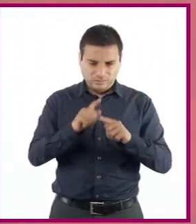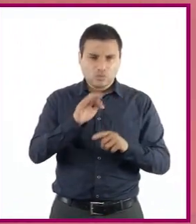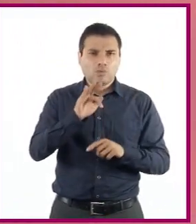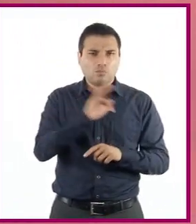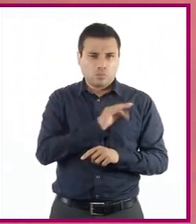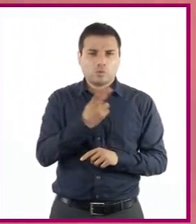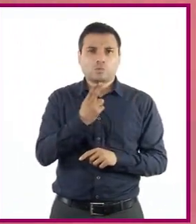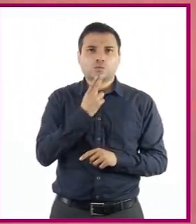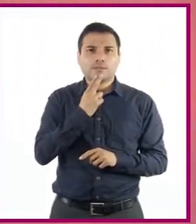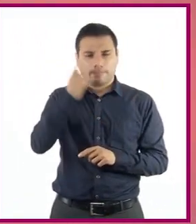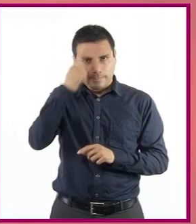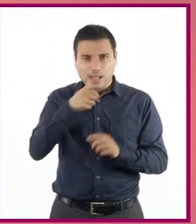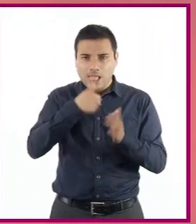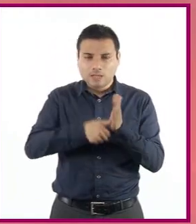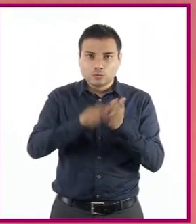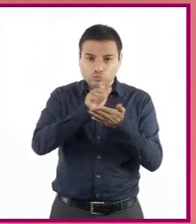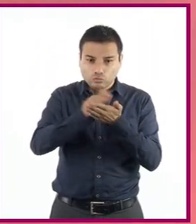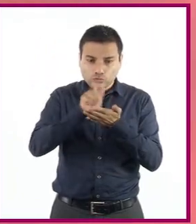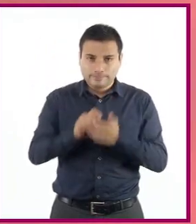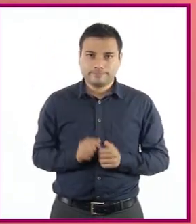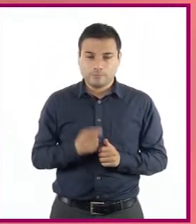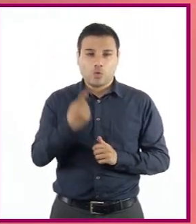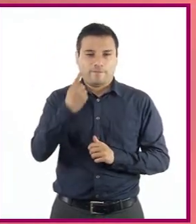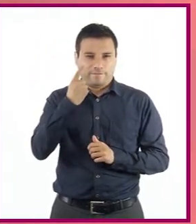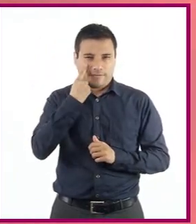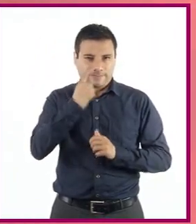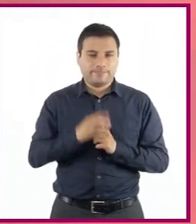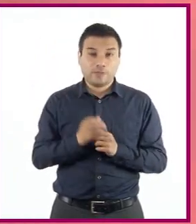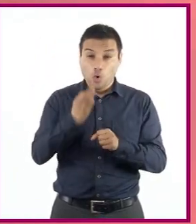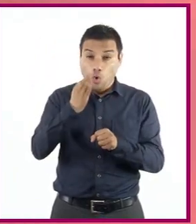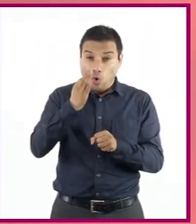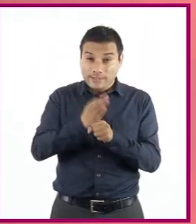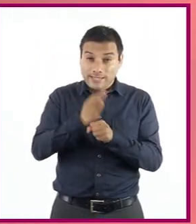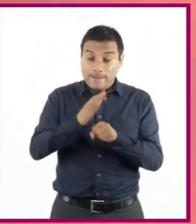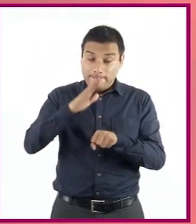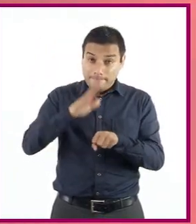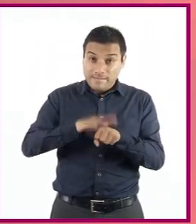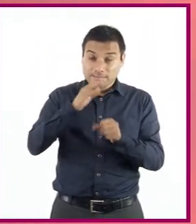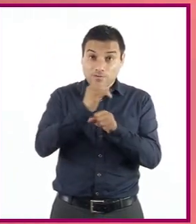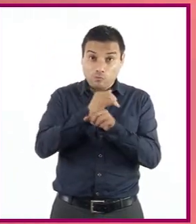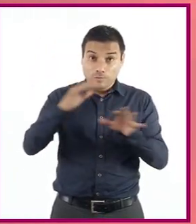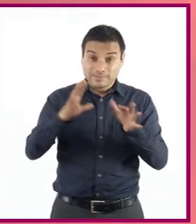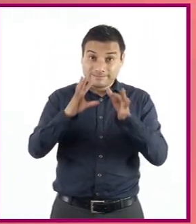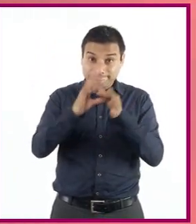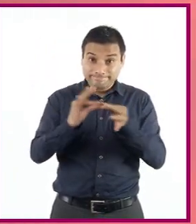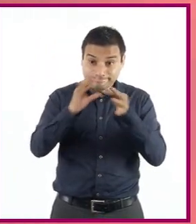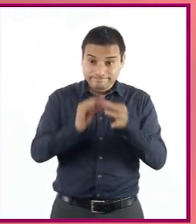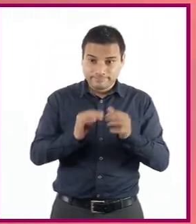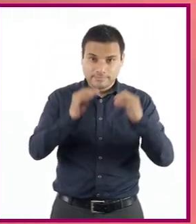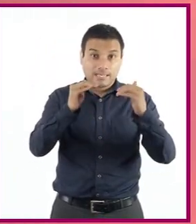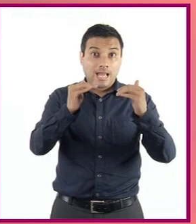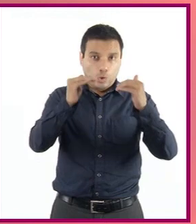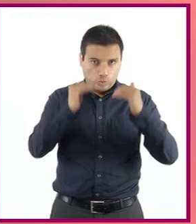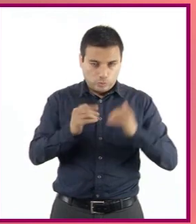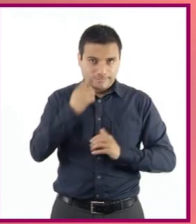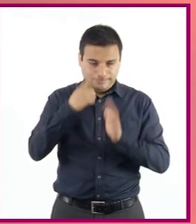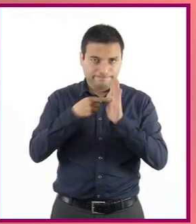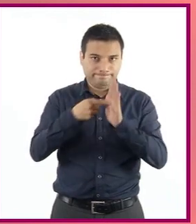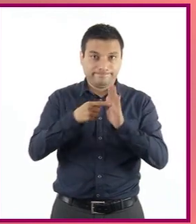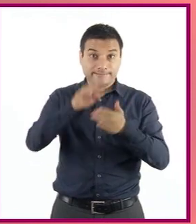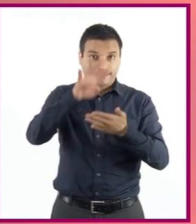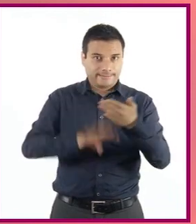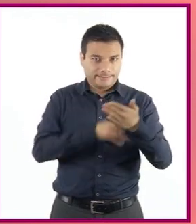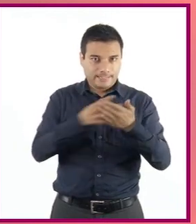de escribir una carta. Pero para complementar aún más esta información, a continuación les presento la siguiente